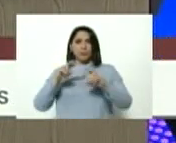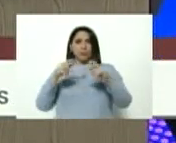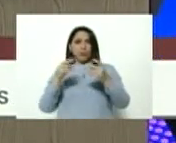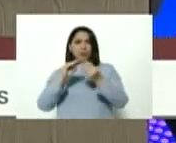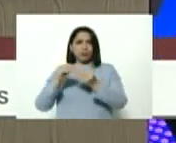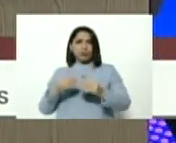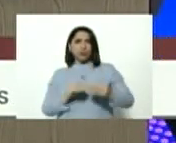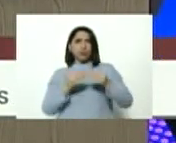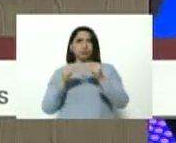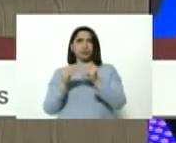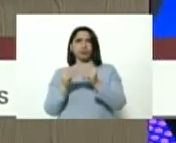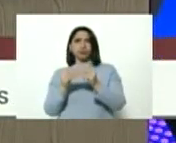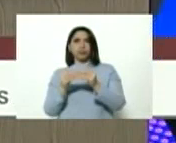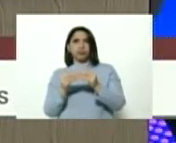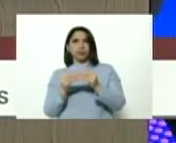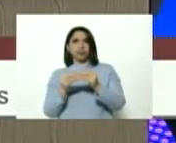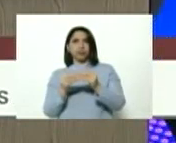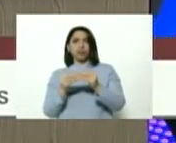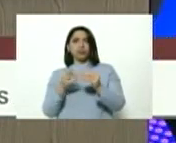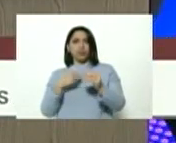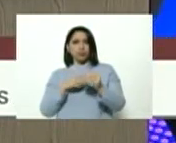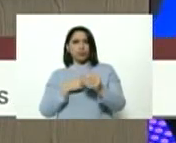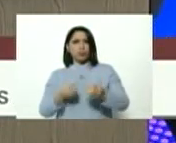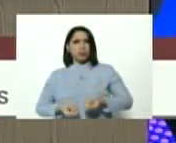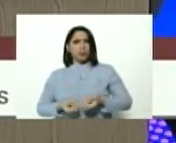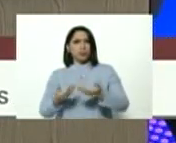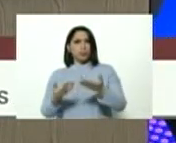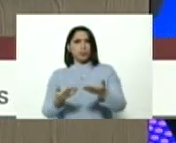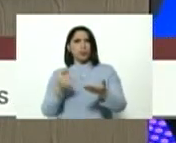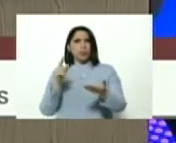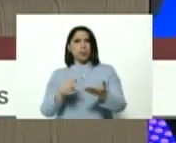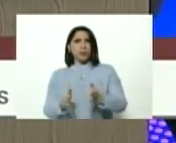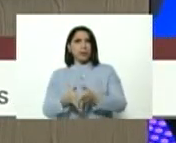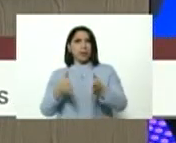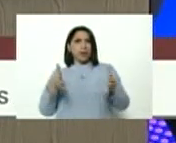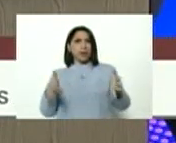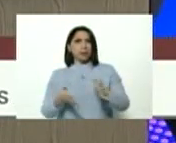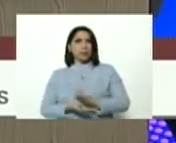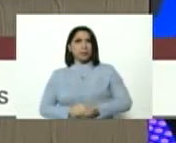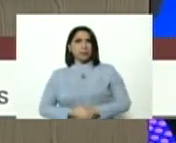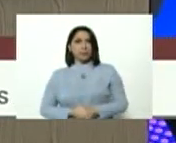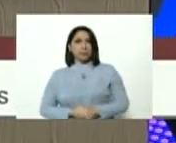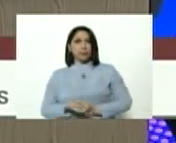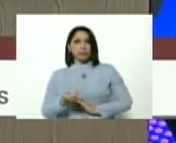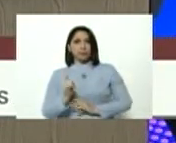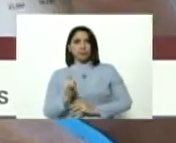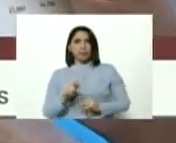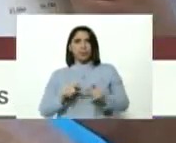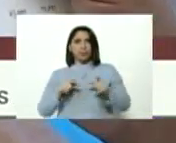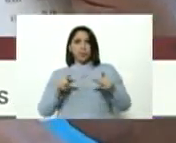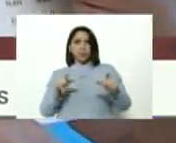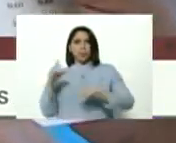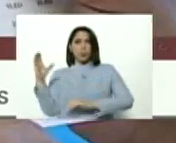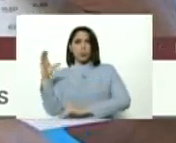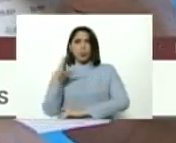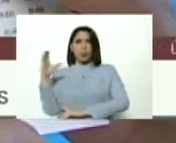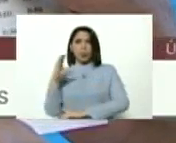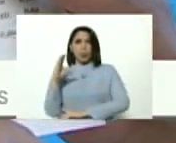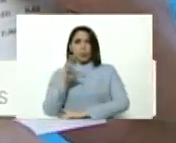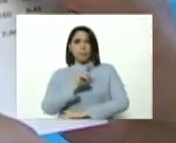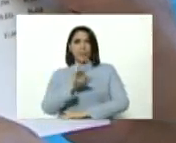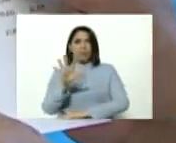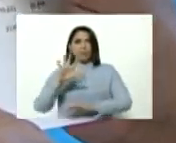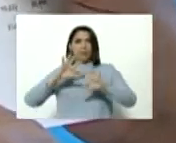Colombia dio un salto tremendo en estos momentos. Colombia se encuentra en el lugar número 25 del